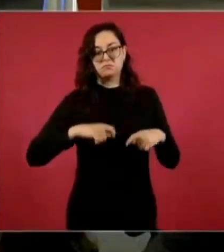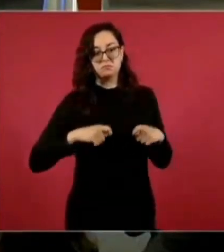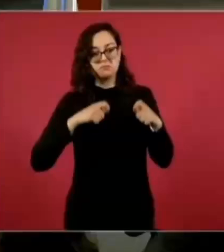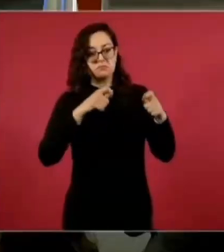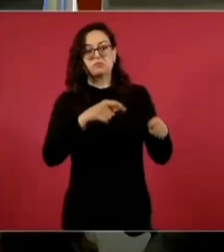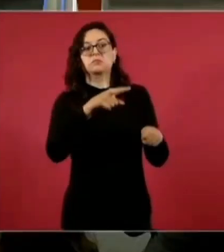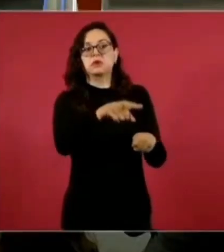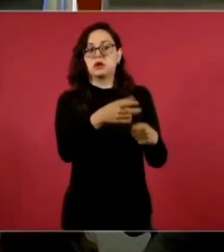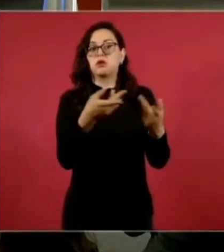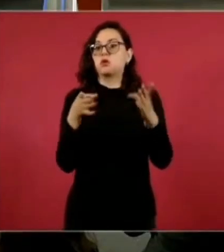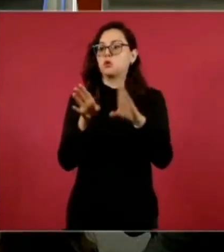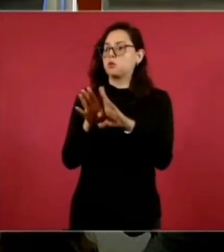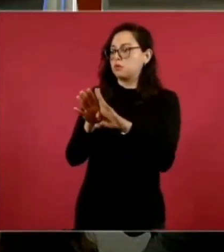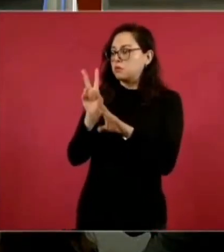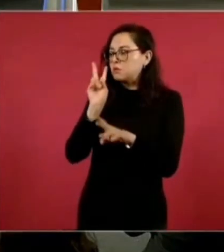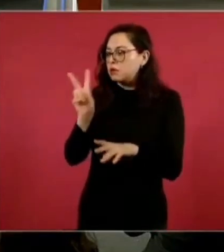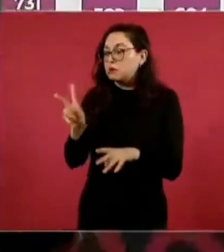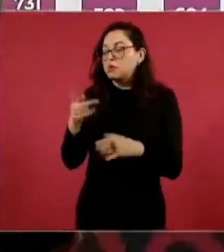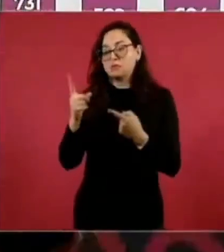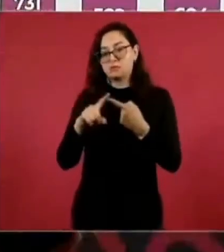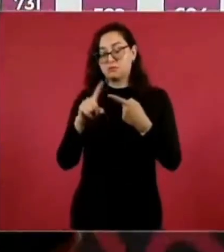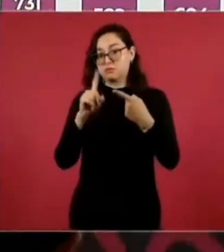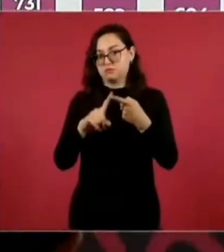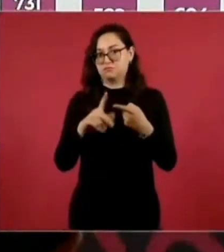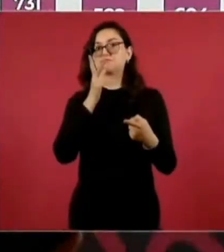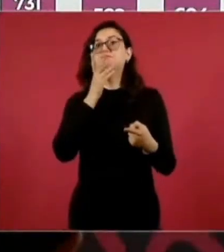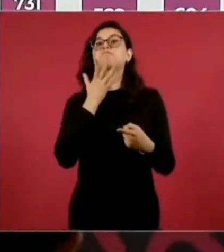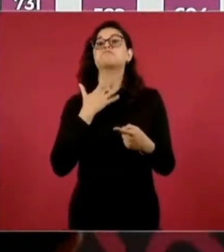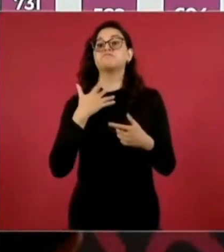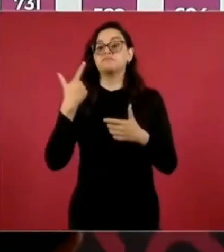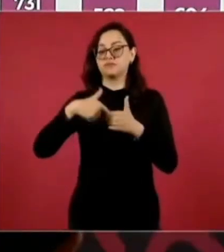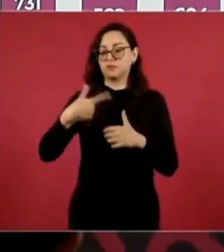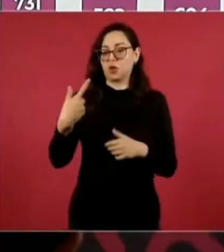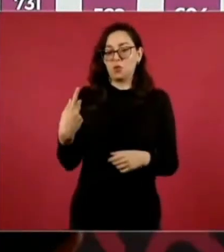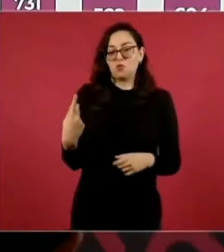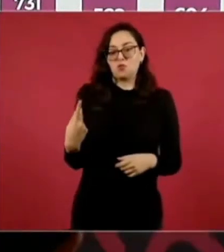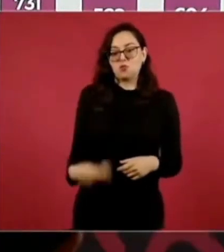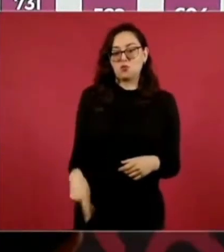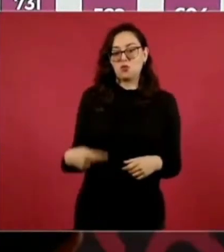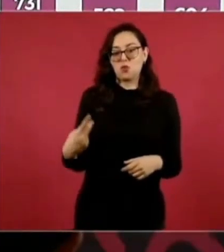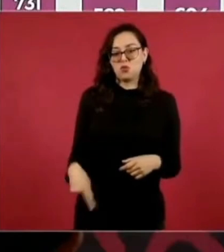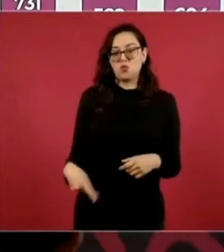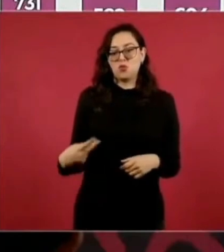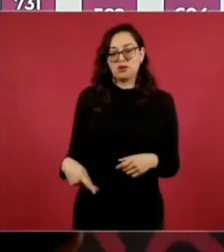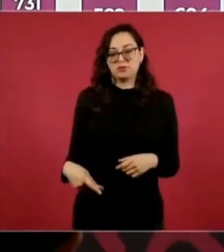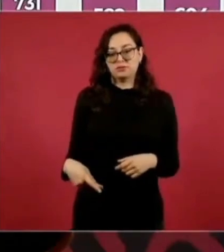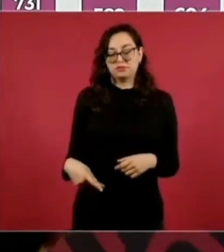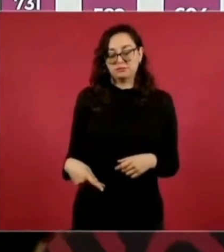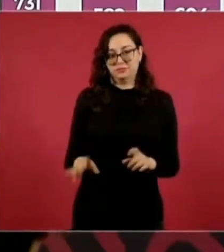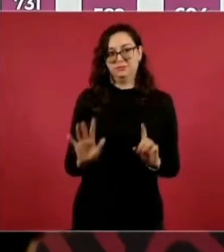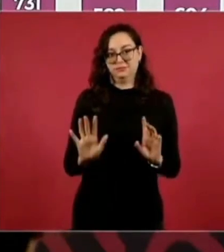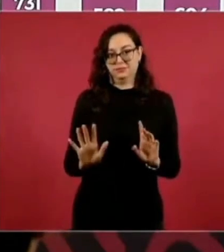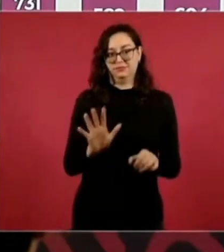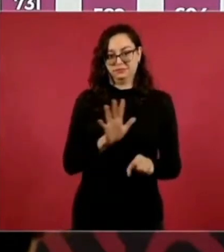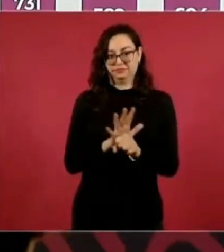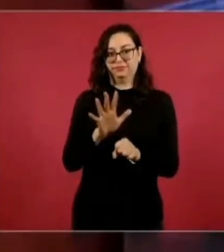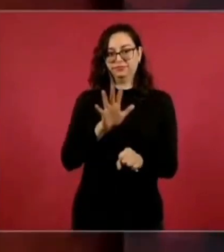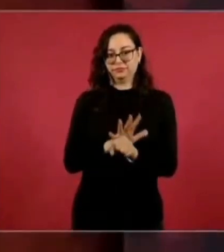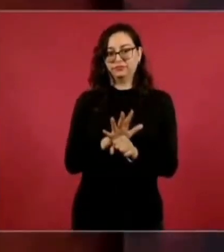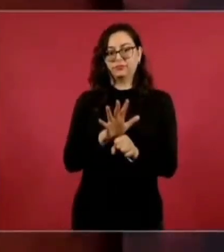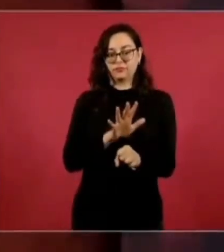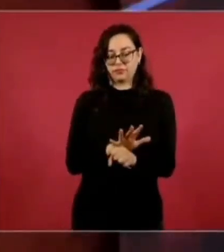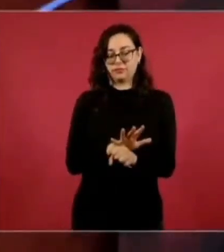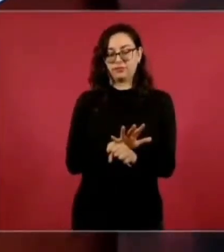la autosuficiencia en combustibles. Todo, sacar el petróleo, refinarlo y todo, tiene como objetivo